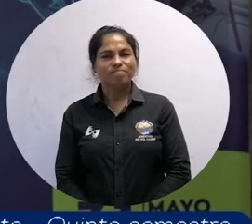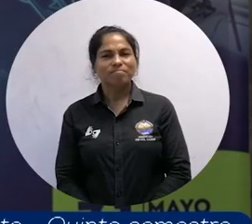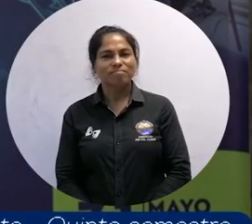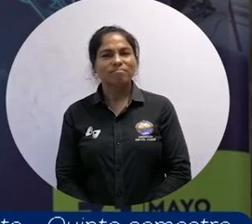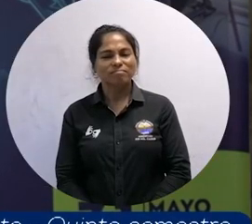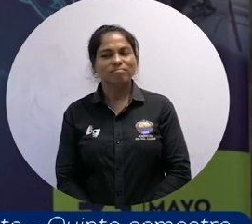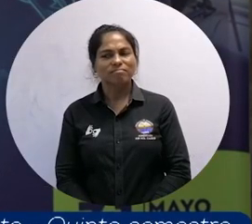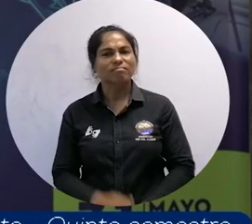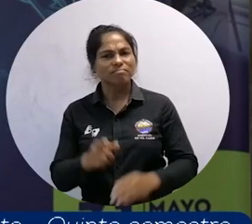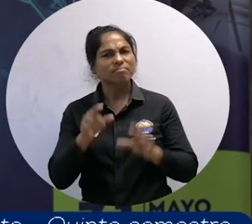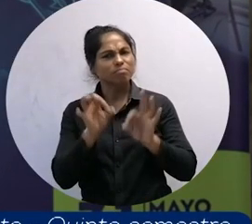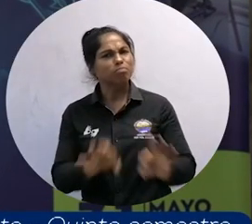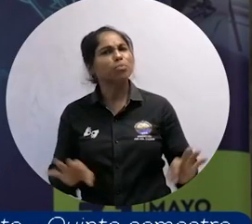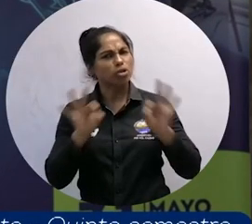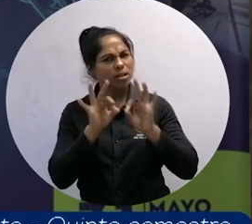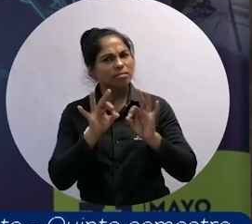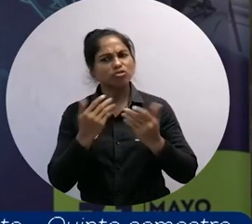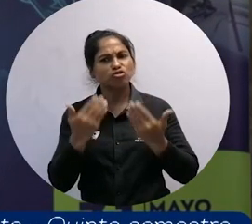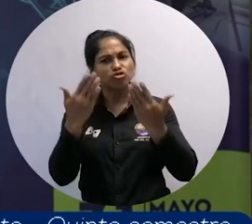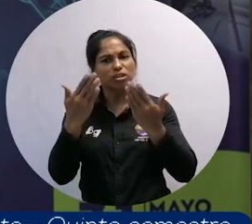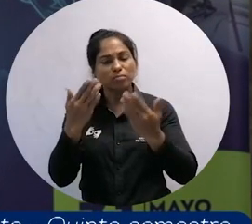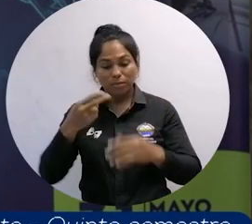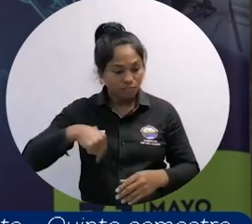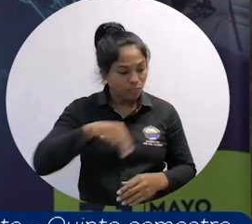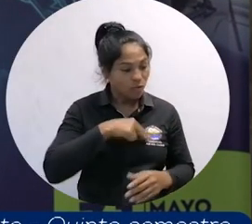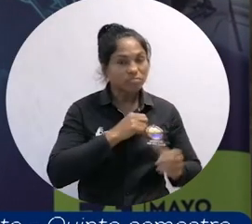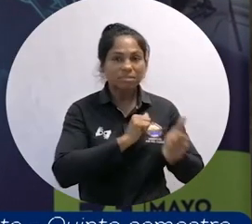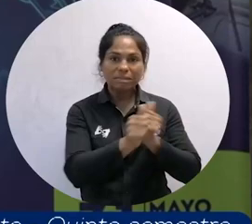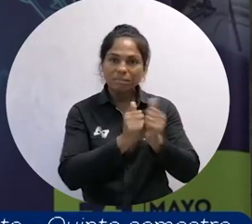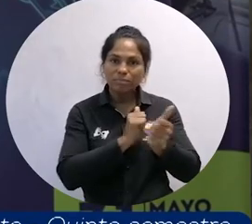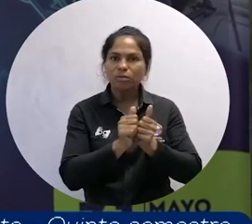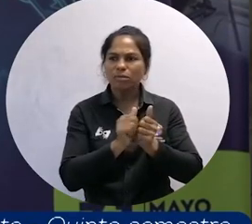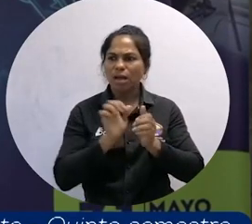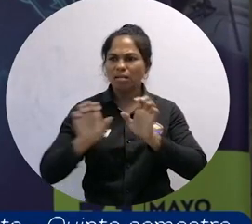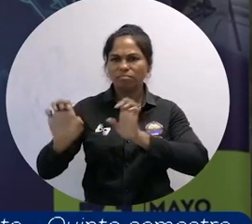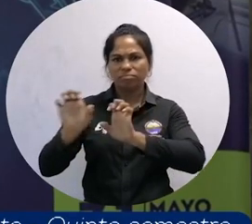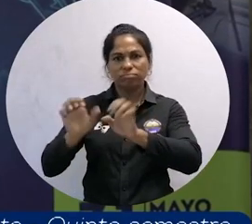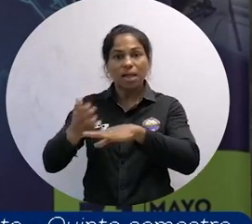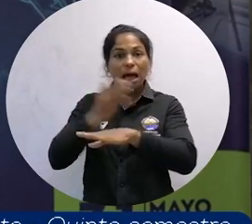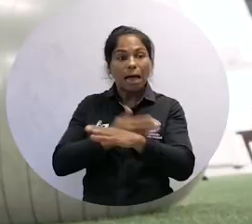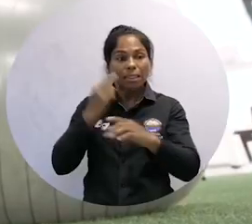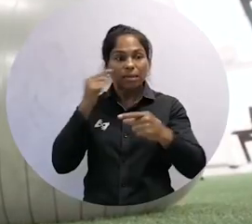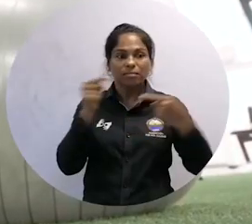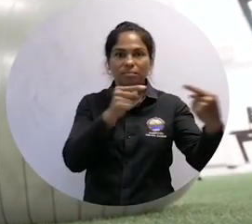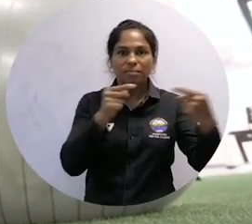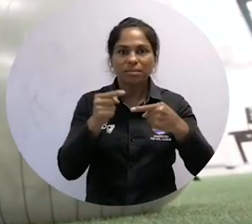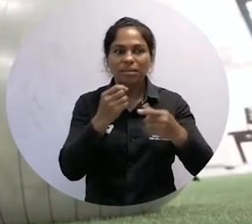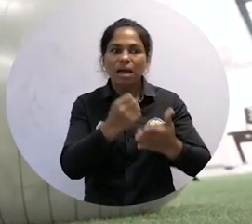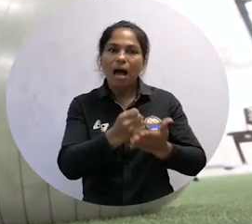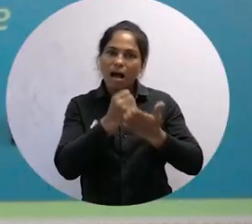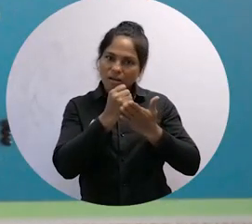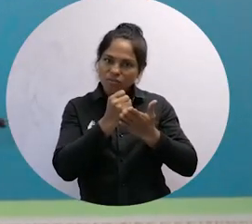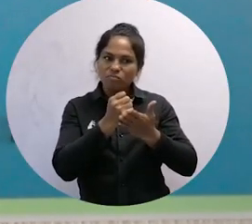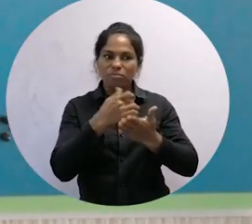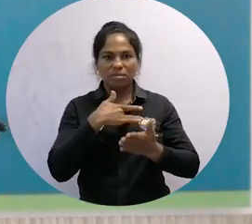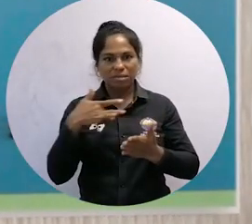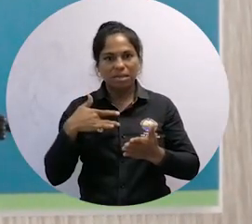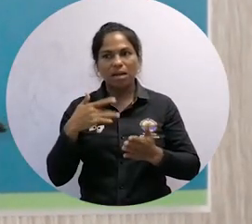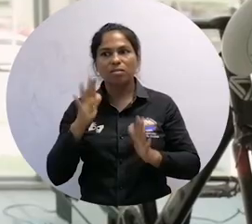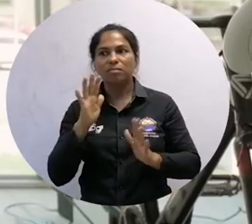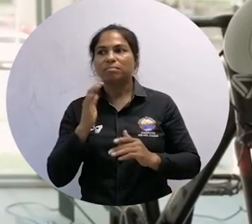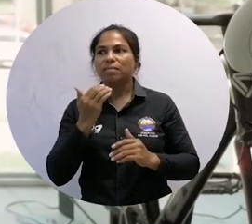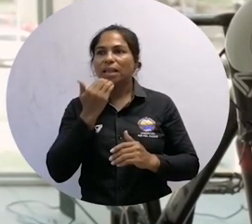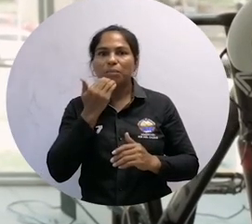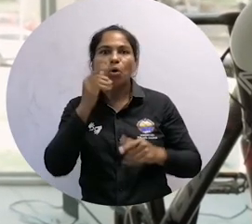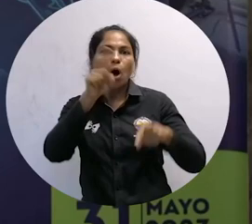Muy bueno, que nos serviría a nosotros los deportistas, que evitaríamos muchas cosas antes de una competencia, que son los casos que muchos se ven en los